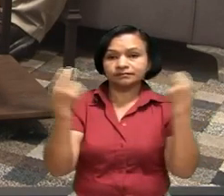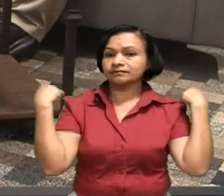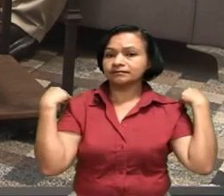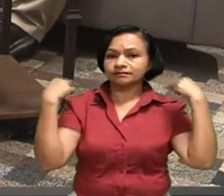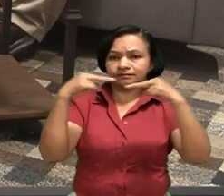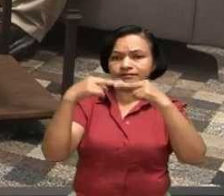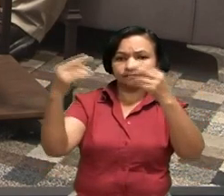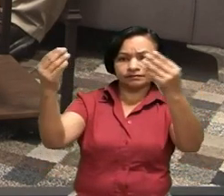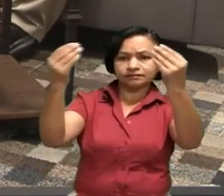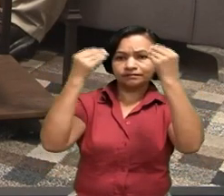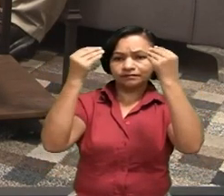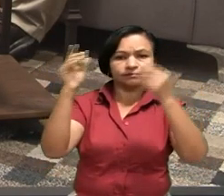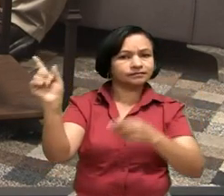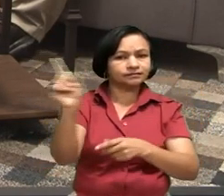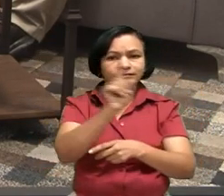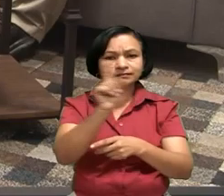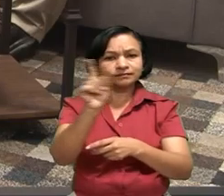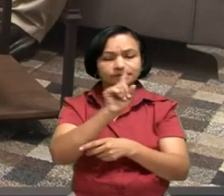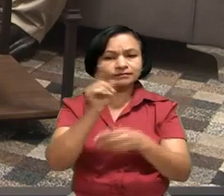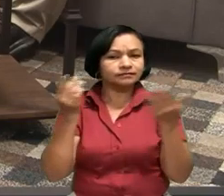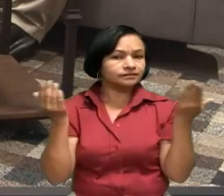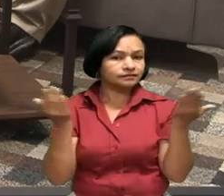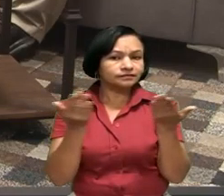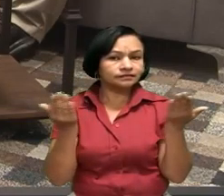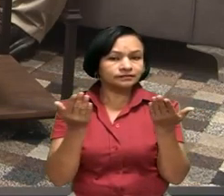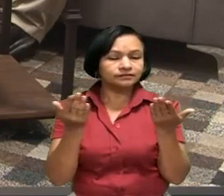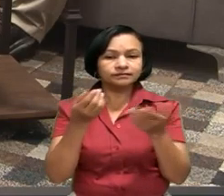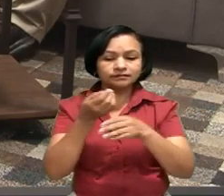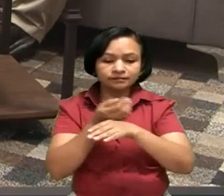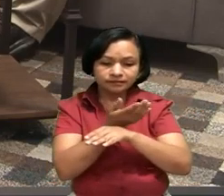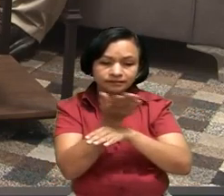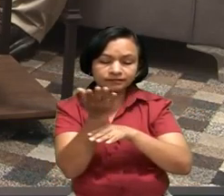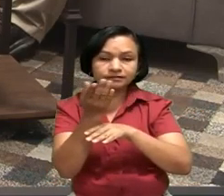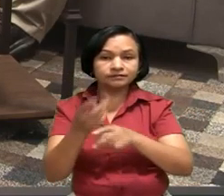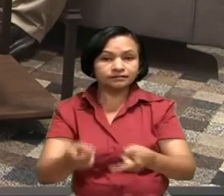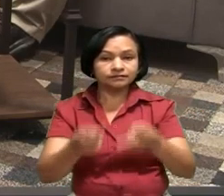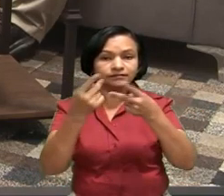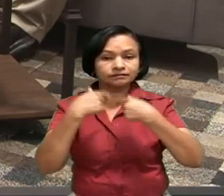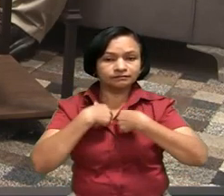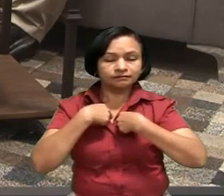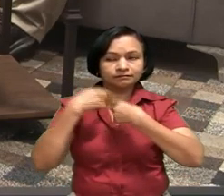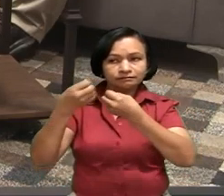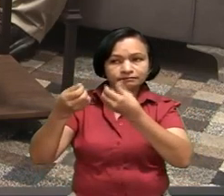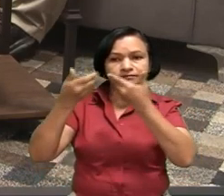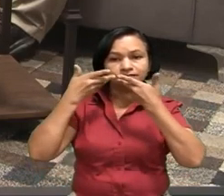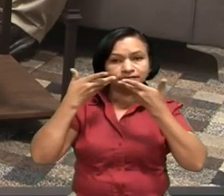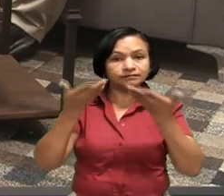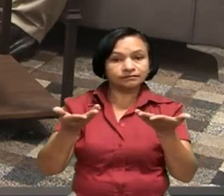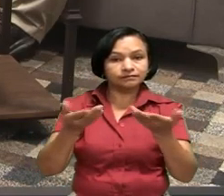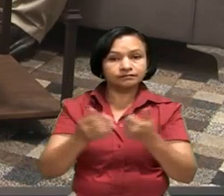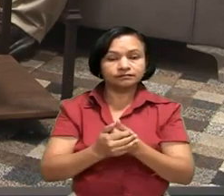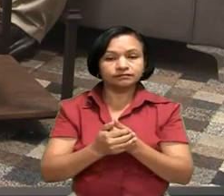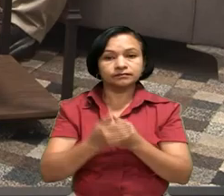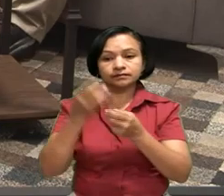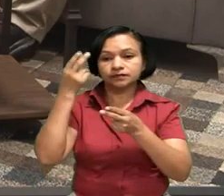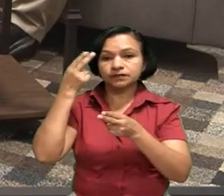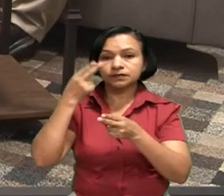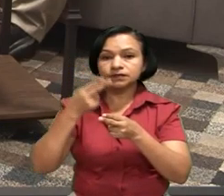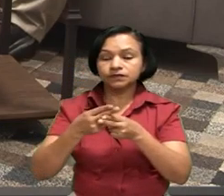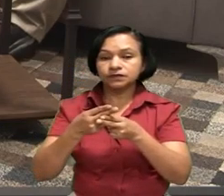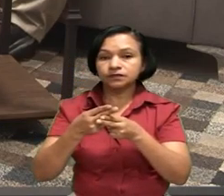cómo como consejeros de la vida me decían nombres hacen